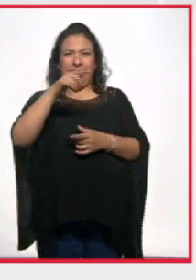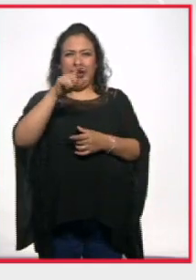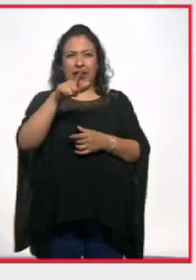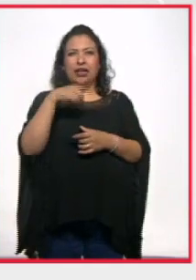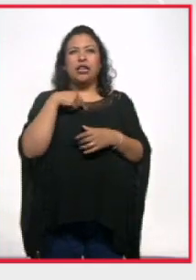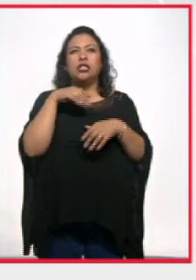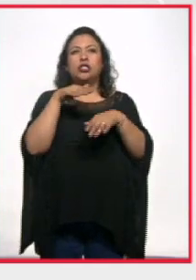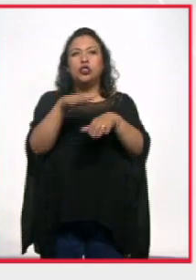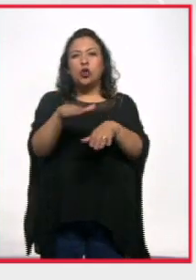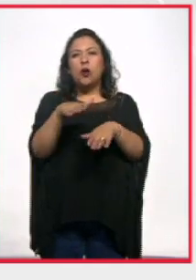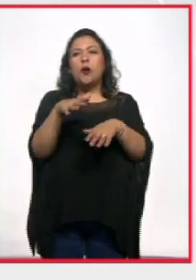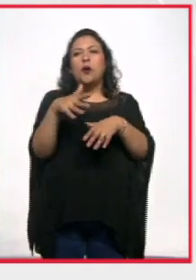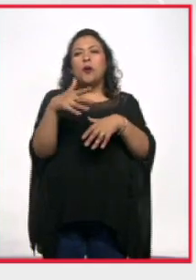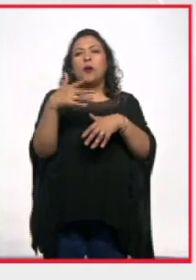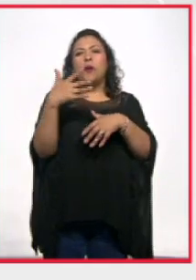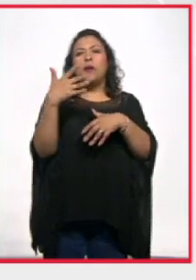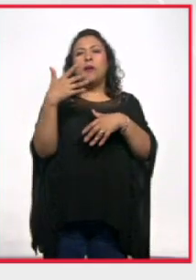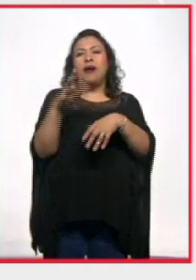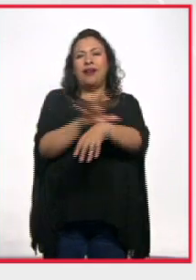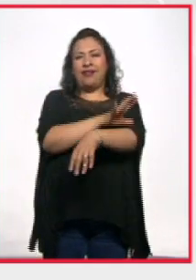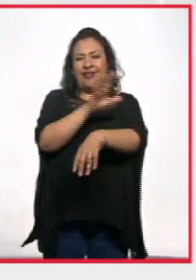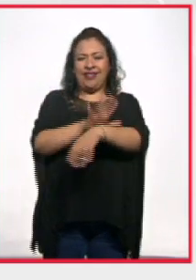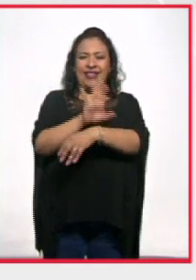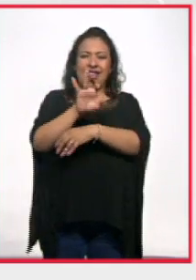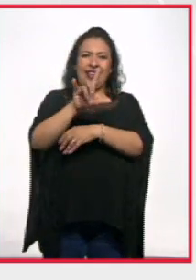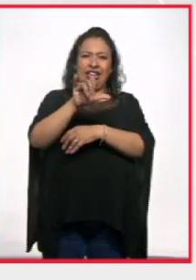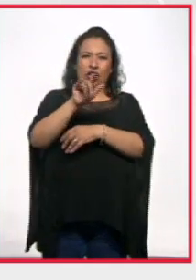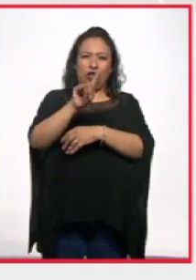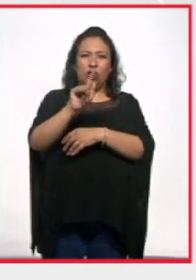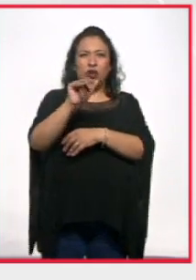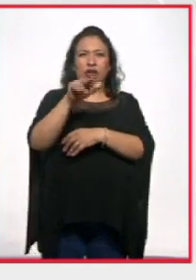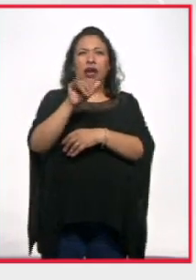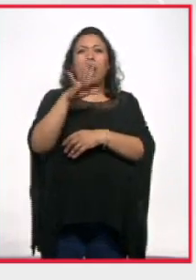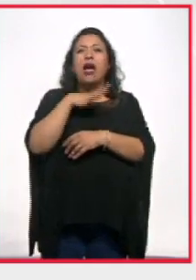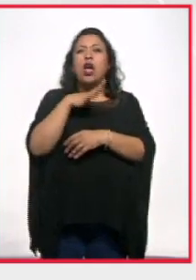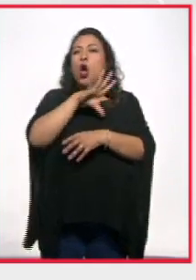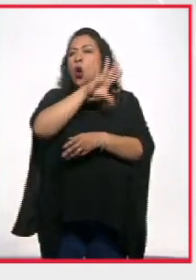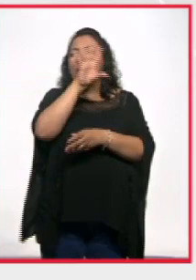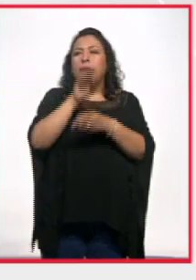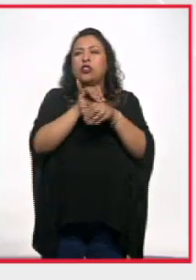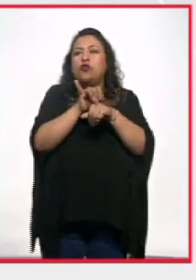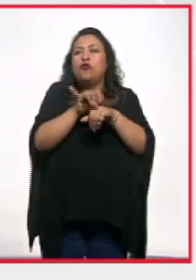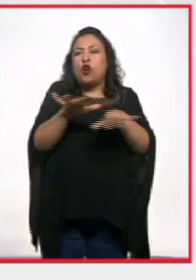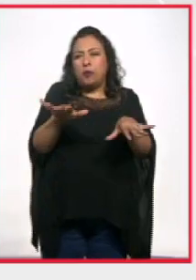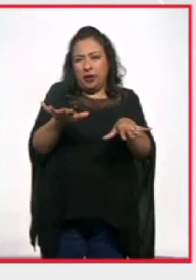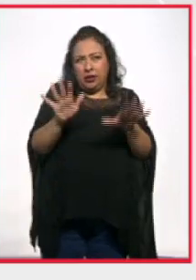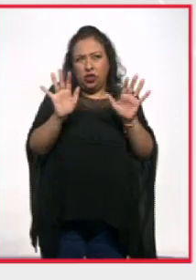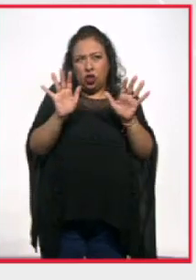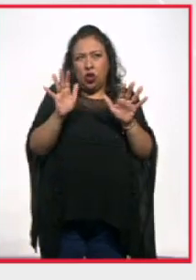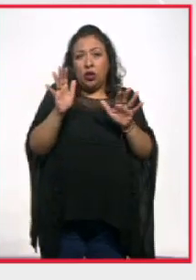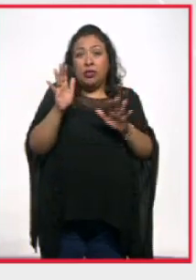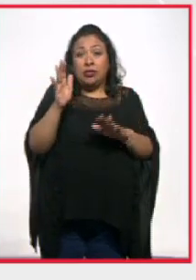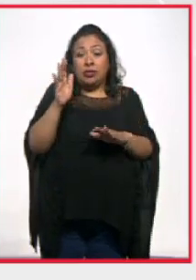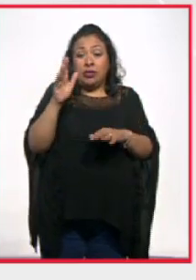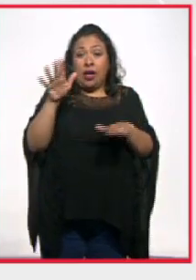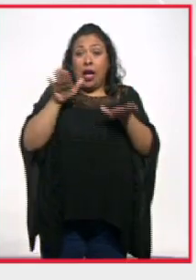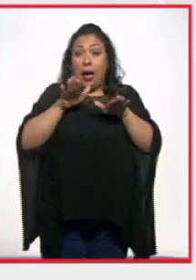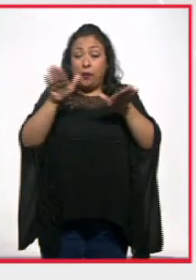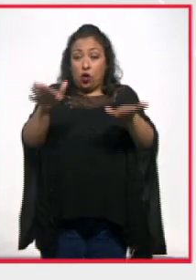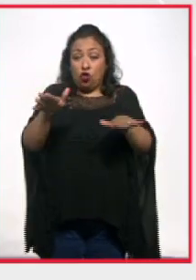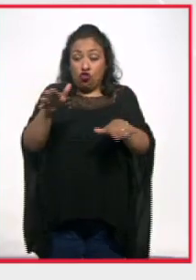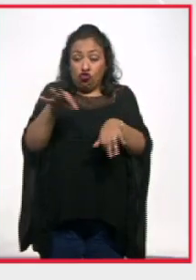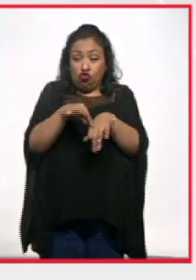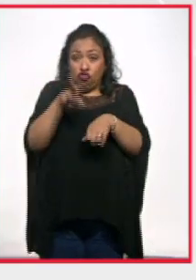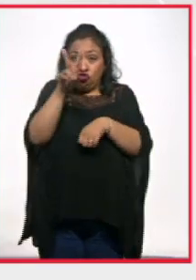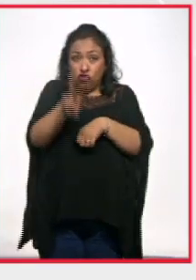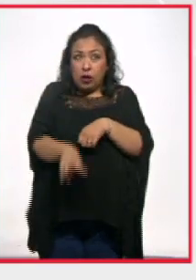de la parte de electrónica, es como obtener todos los datos que nos puede proporcionar el avión, pero en tiempo real. Entonces, nosotros tenemos que obtener